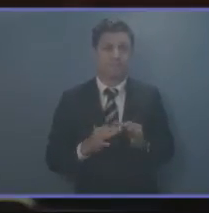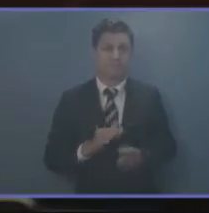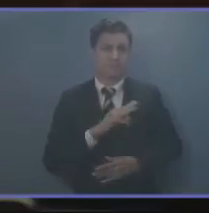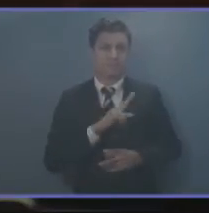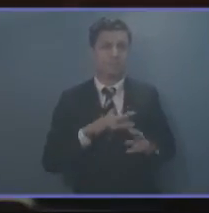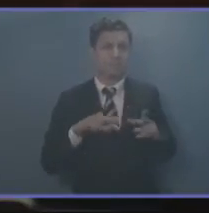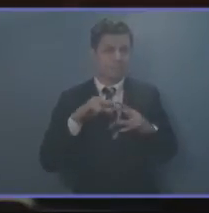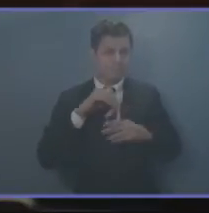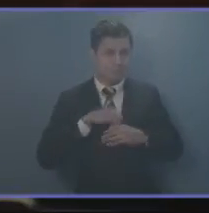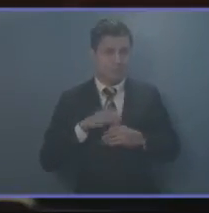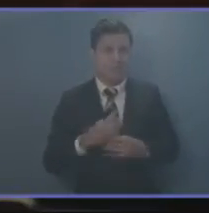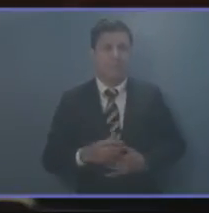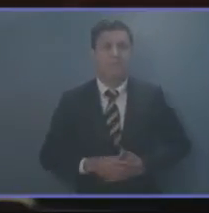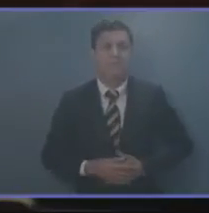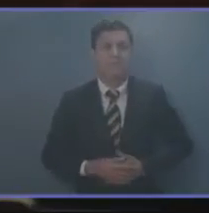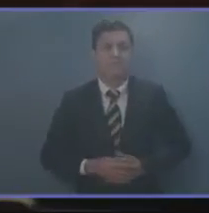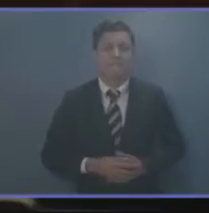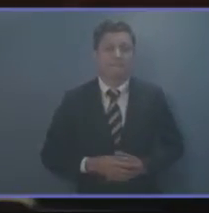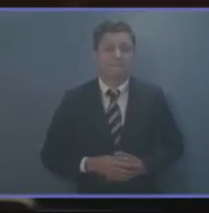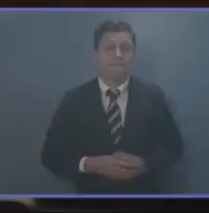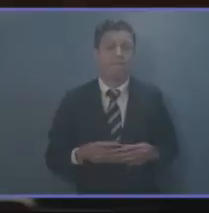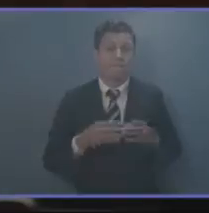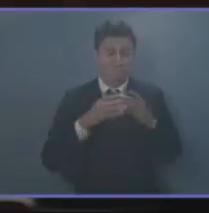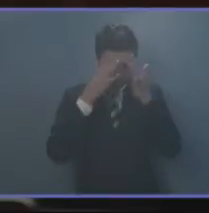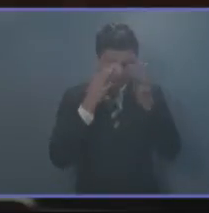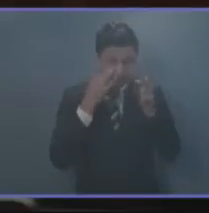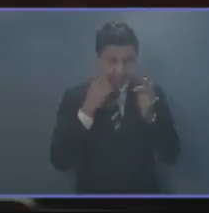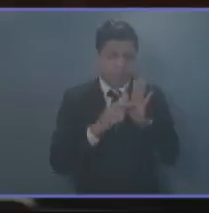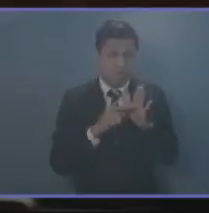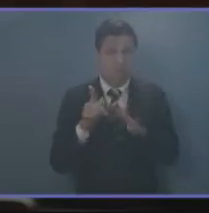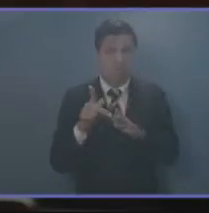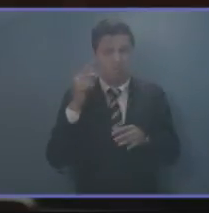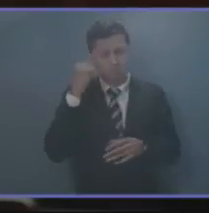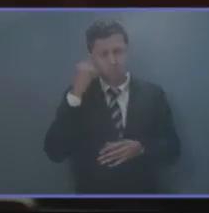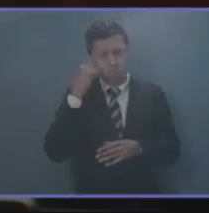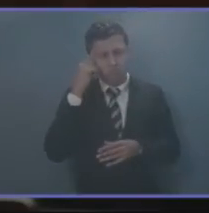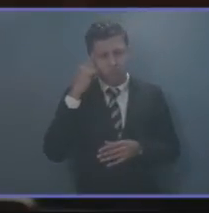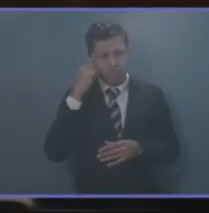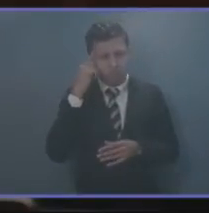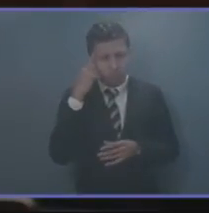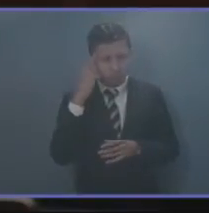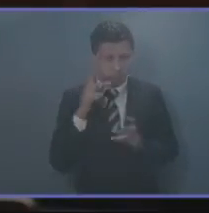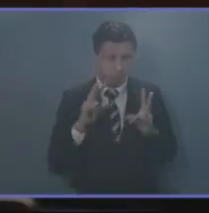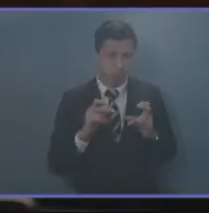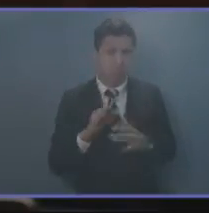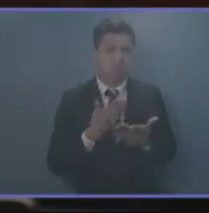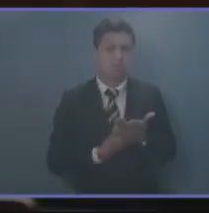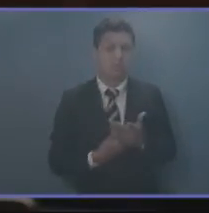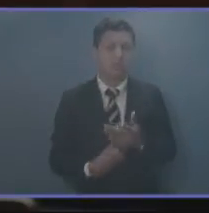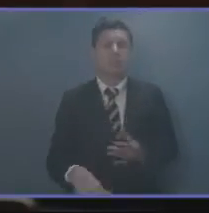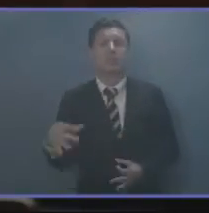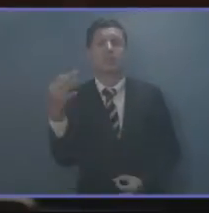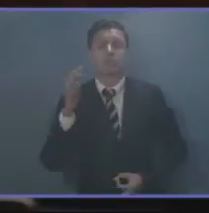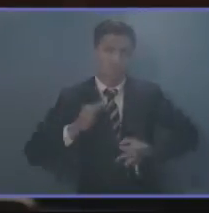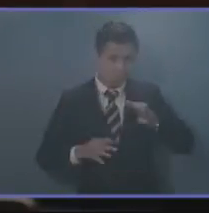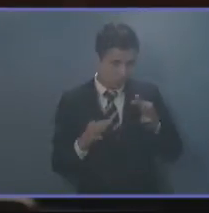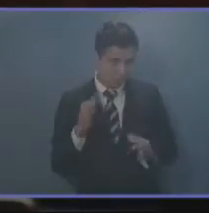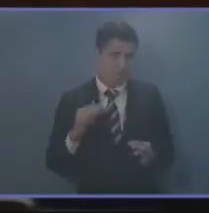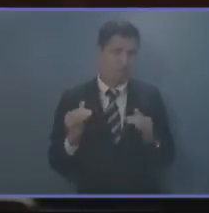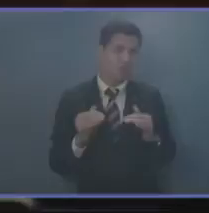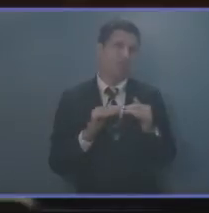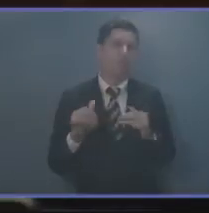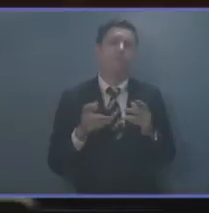bien podrá basar el informe y dictamen a su juicio prudencial en motivos poderosos de justicia y equidad u otro tipo